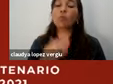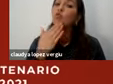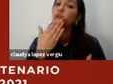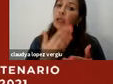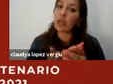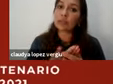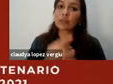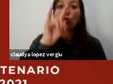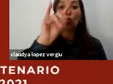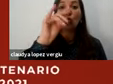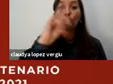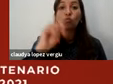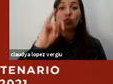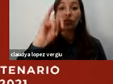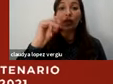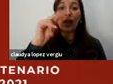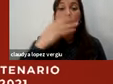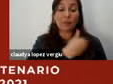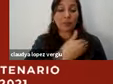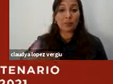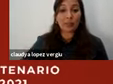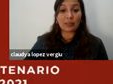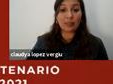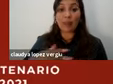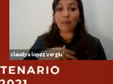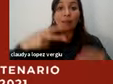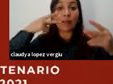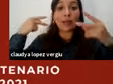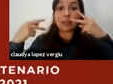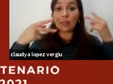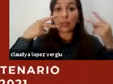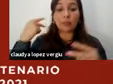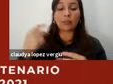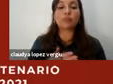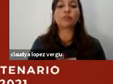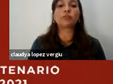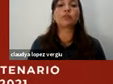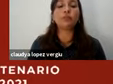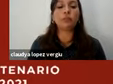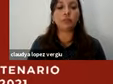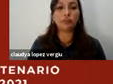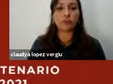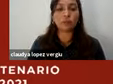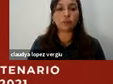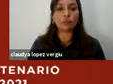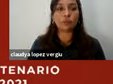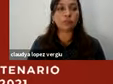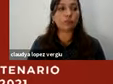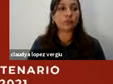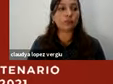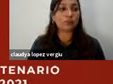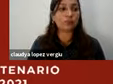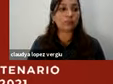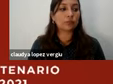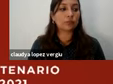agradecemos a Osiela Achayap, quien es vicepresidenta del emprendimiento Bosque de las Nuguas en el distrito de Aguajú, en la región San